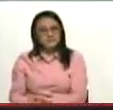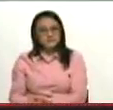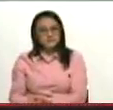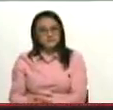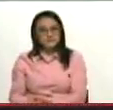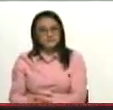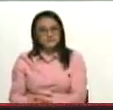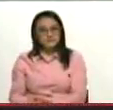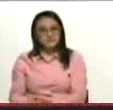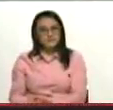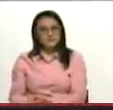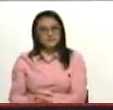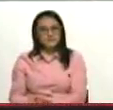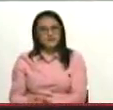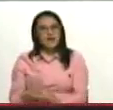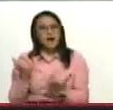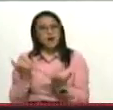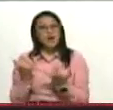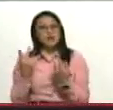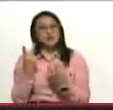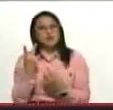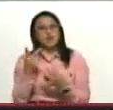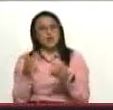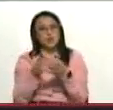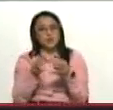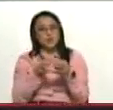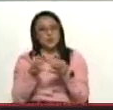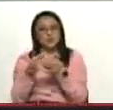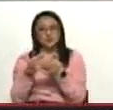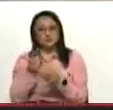que están en dos grupos